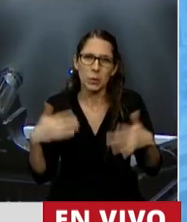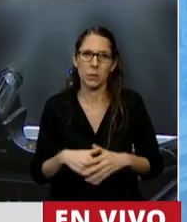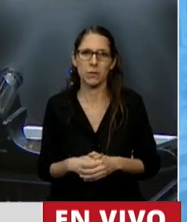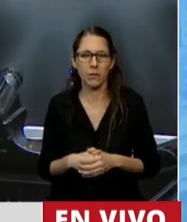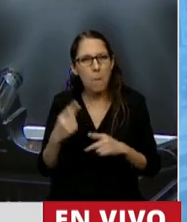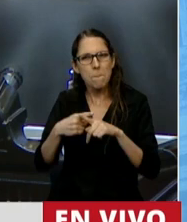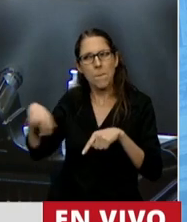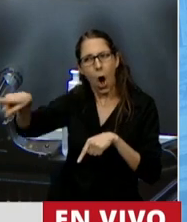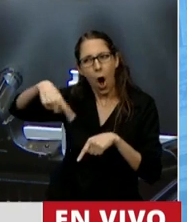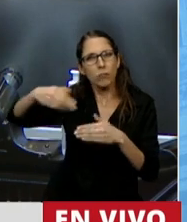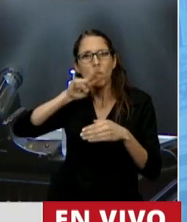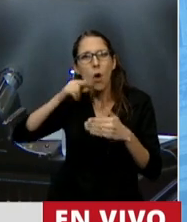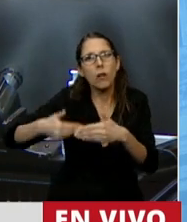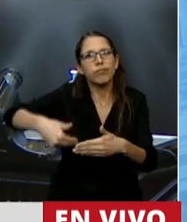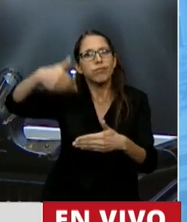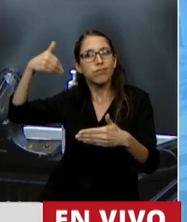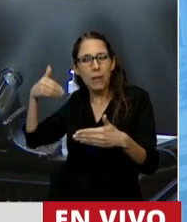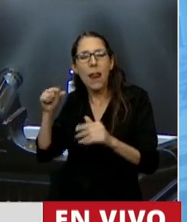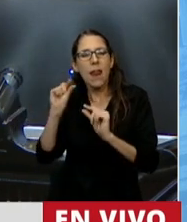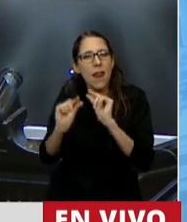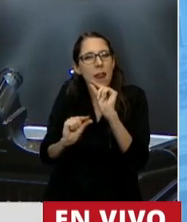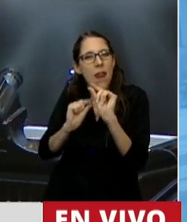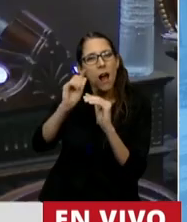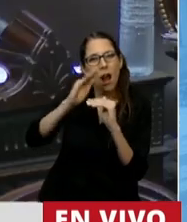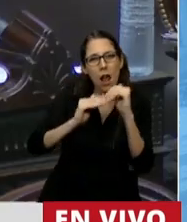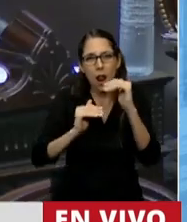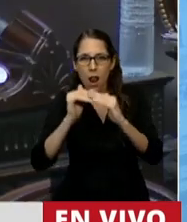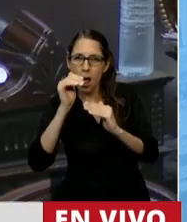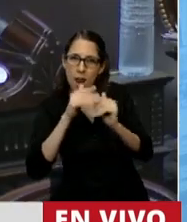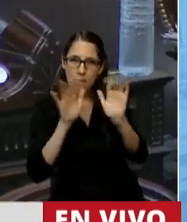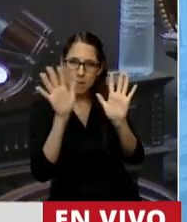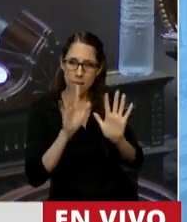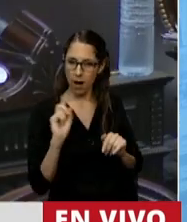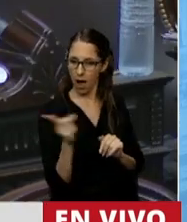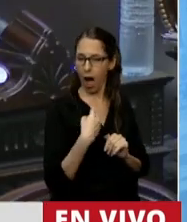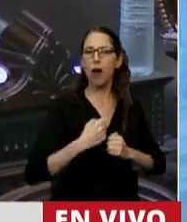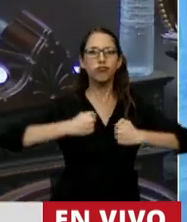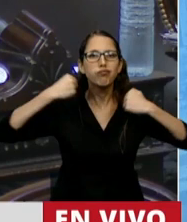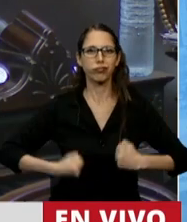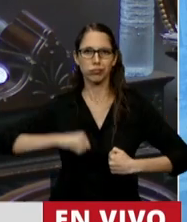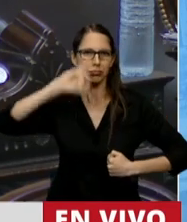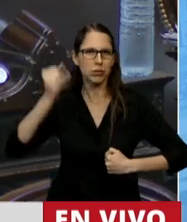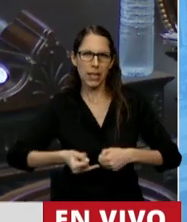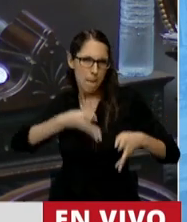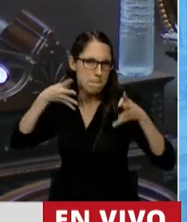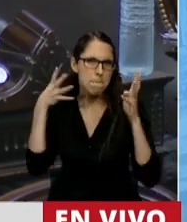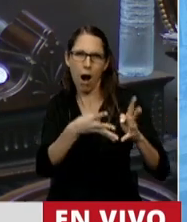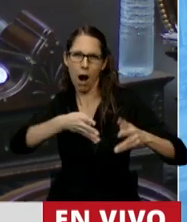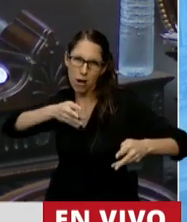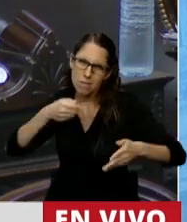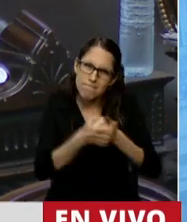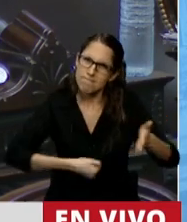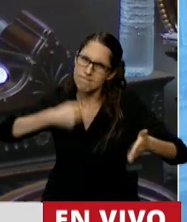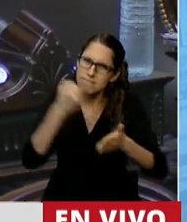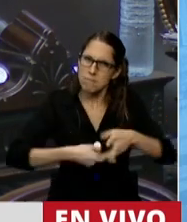manera silenciosa, nos han preparado para esta batalla, una batalla que vamos a seguir dando y batallando por